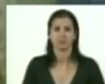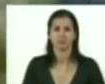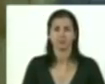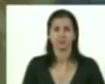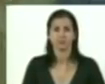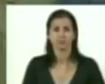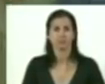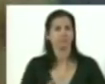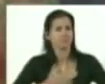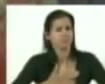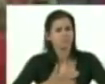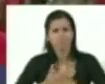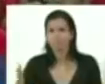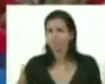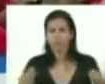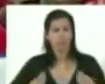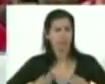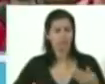dar su vida